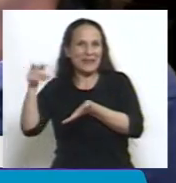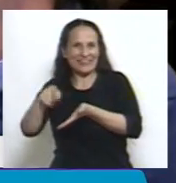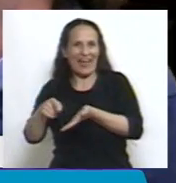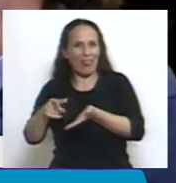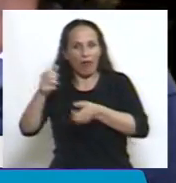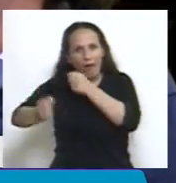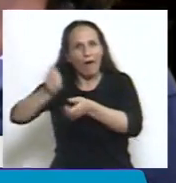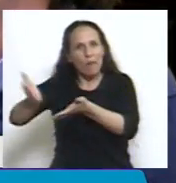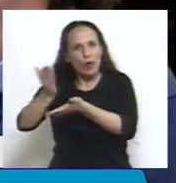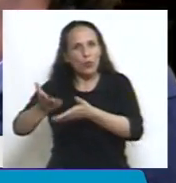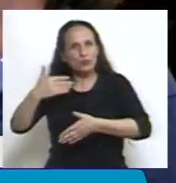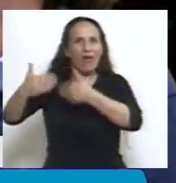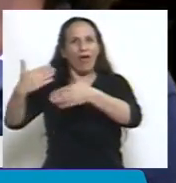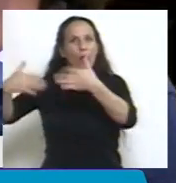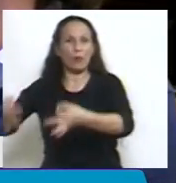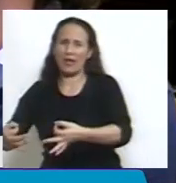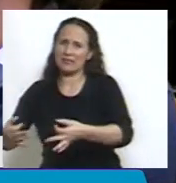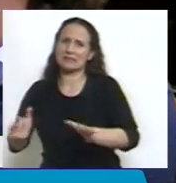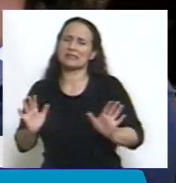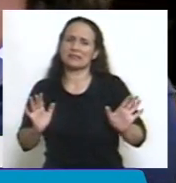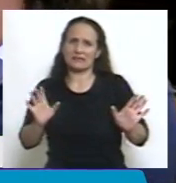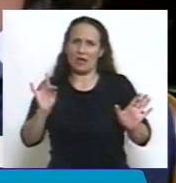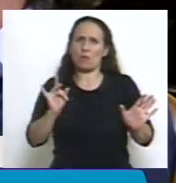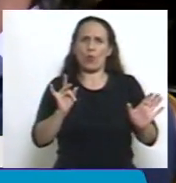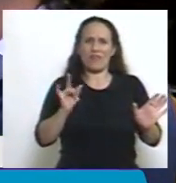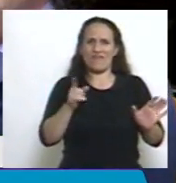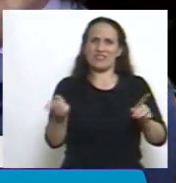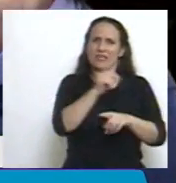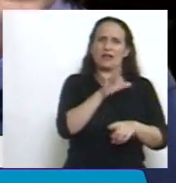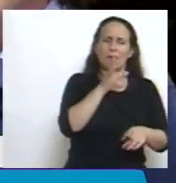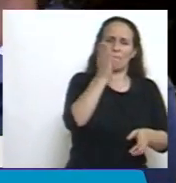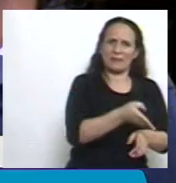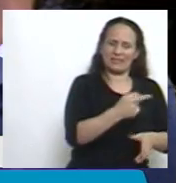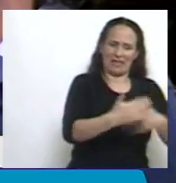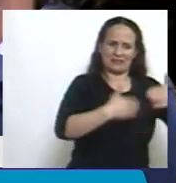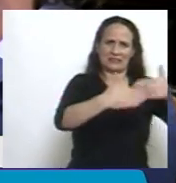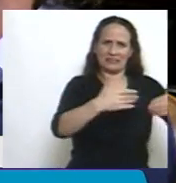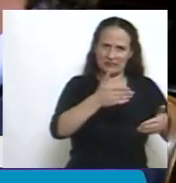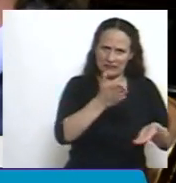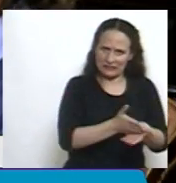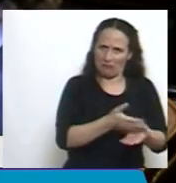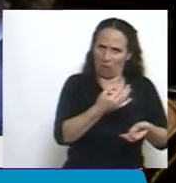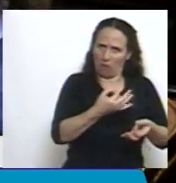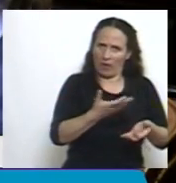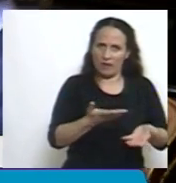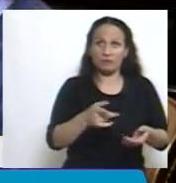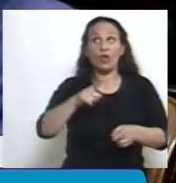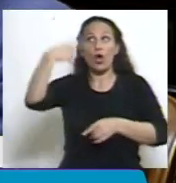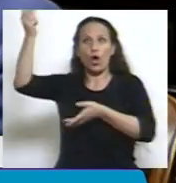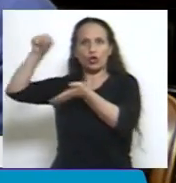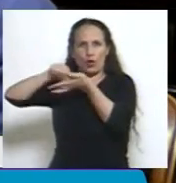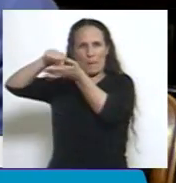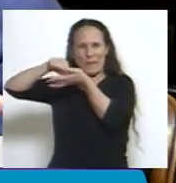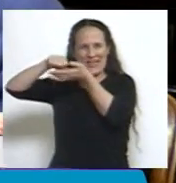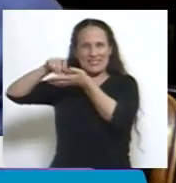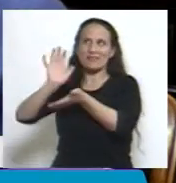difícil a la otra que aumente su productividad. Y si esto pasa y uno pierde productividad con respecto a los países con los que compite, la única